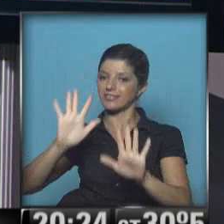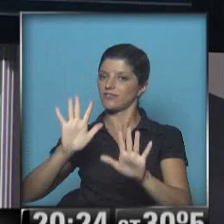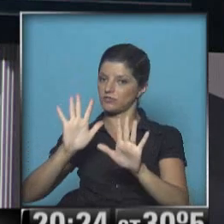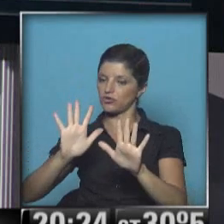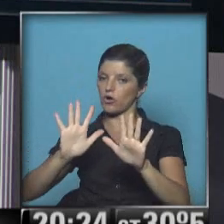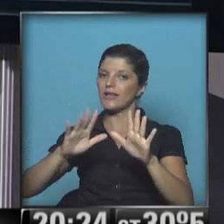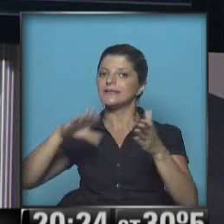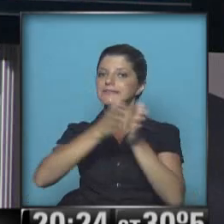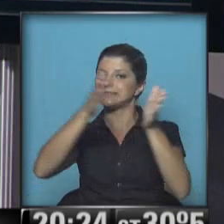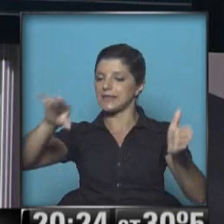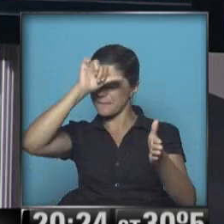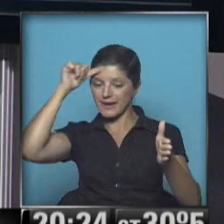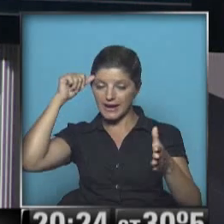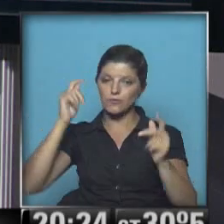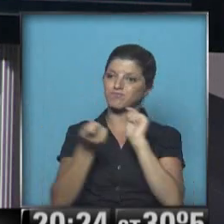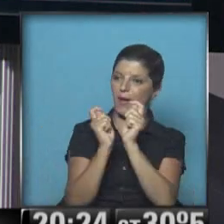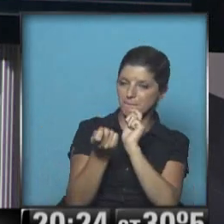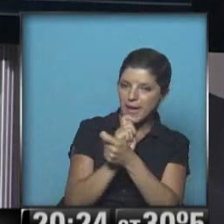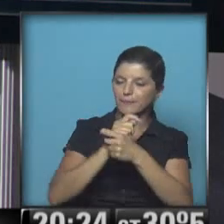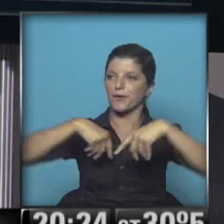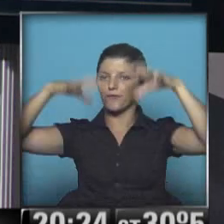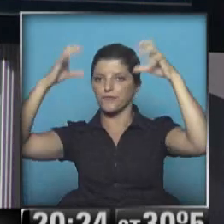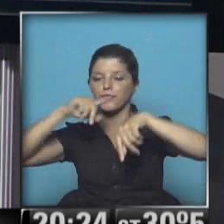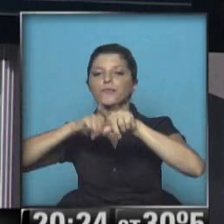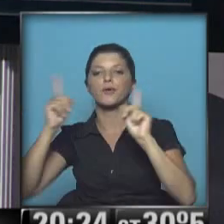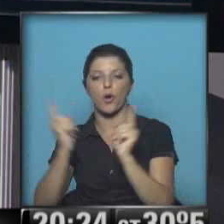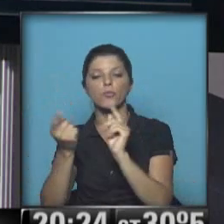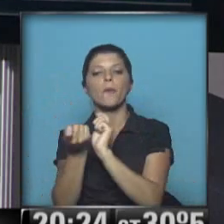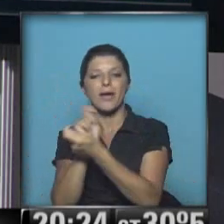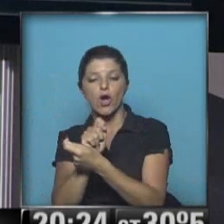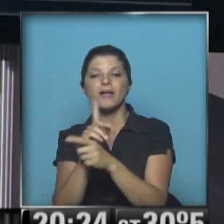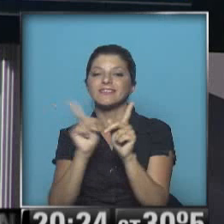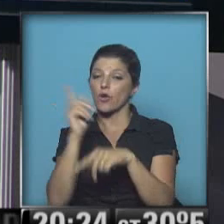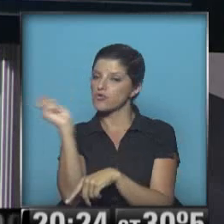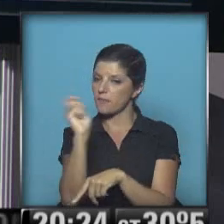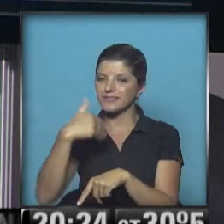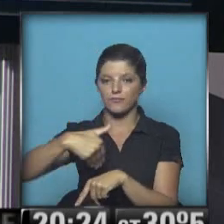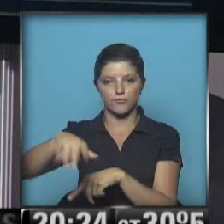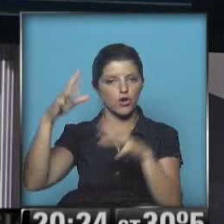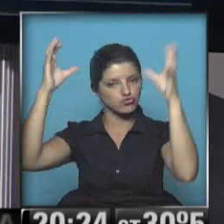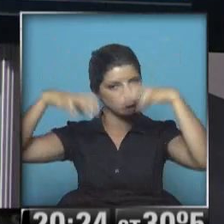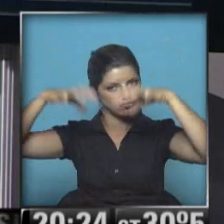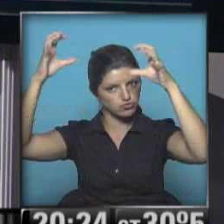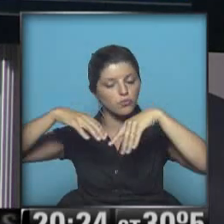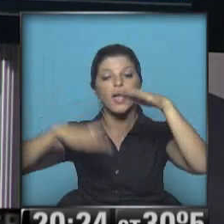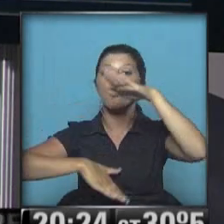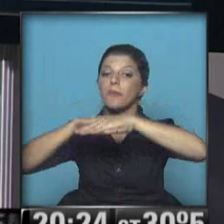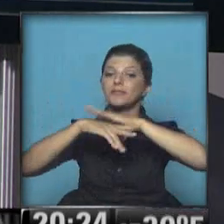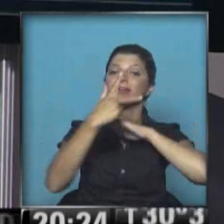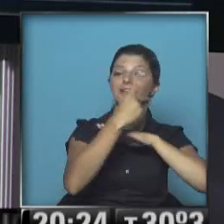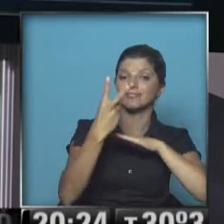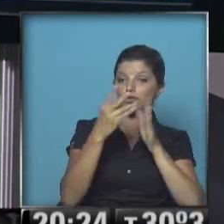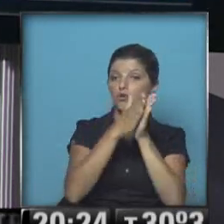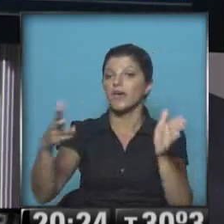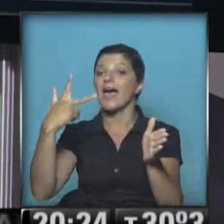bastante inestable lluvioso con mejoramientos temporari Se esperan los próximos meses bastantes lluvias en el norte de la región con máximas que Iran de los 32